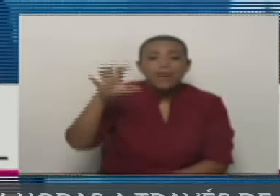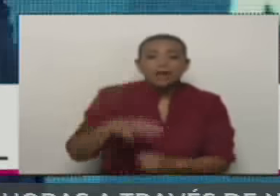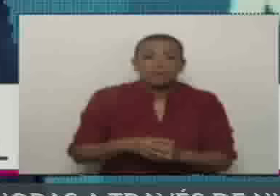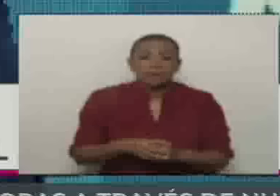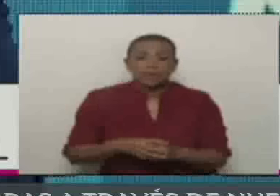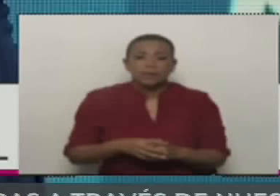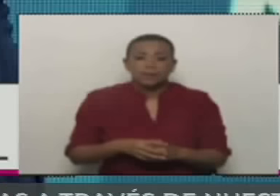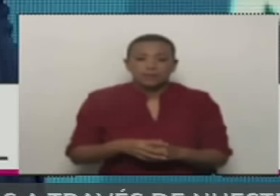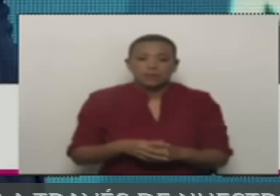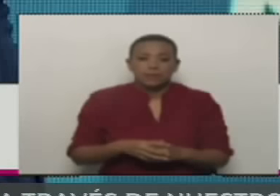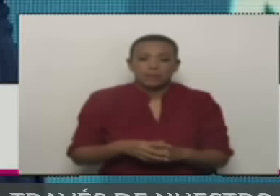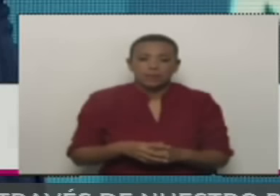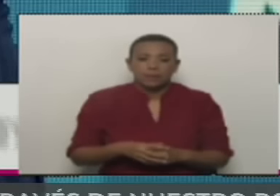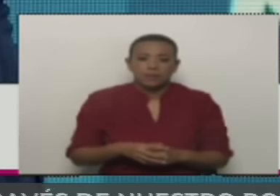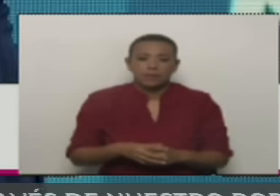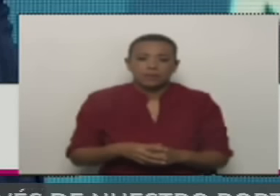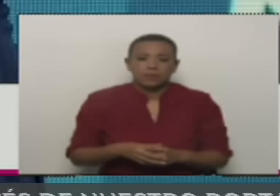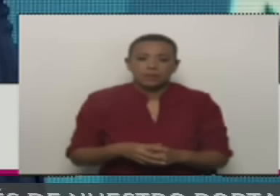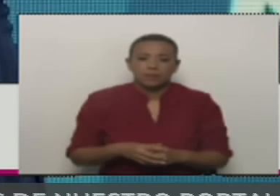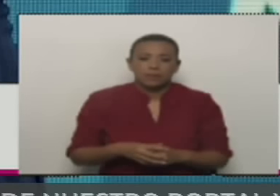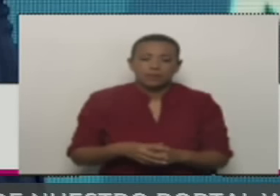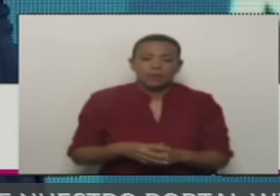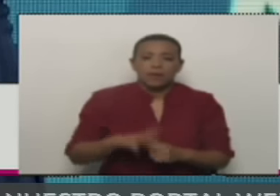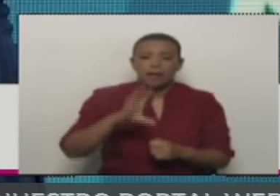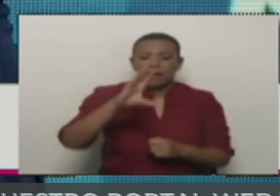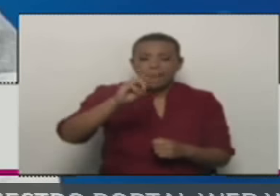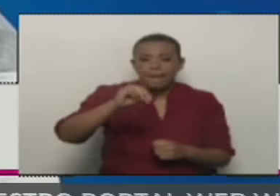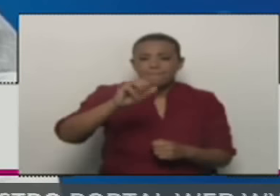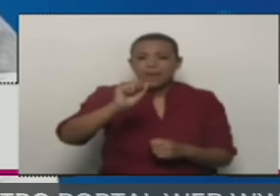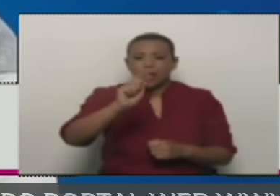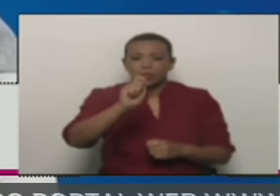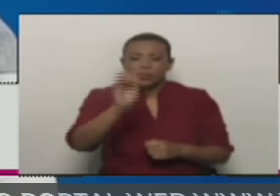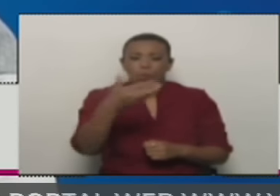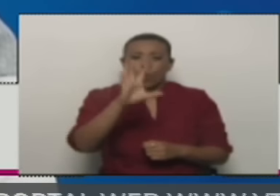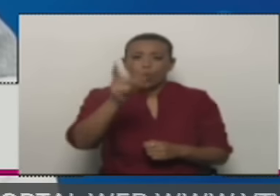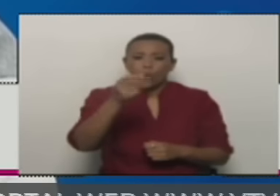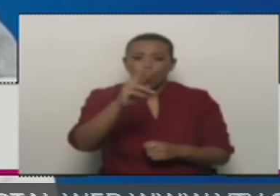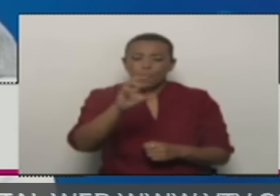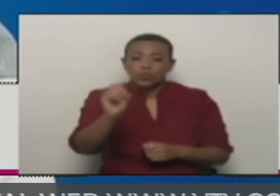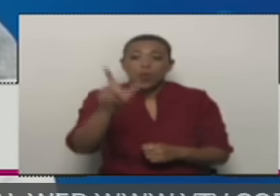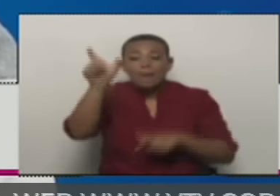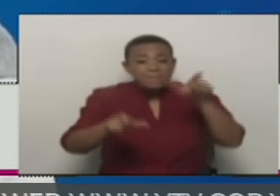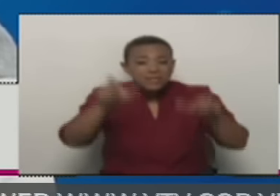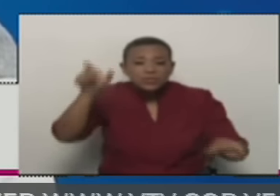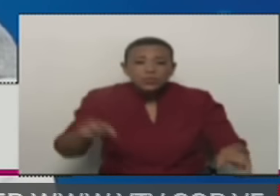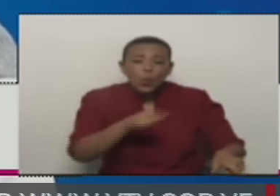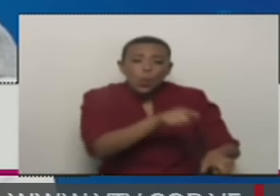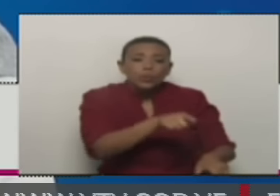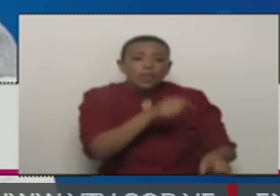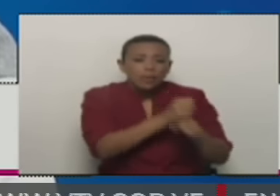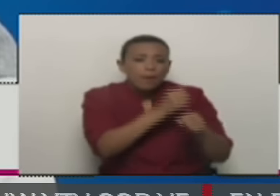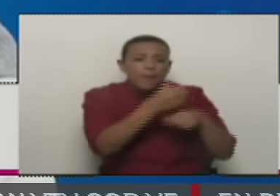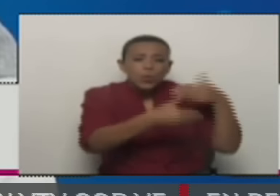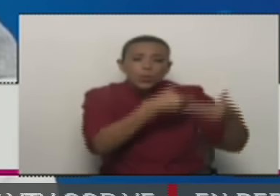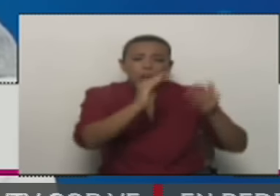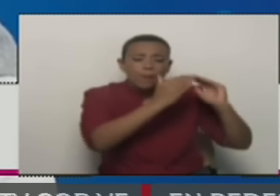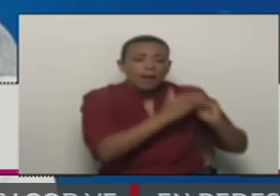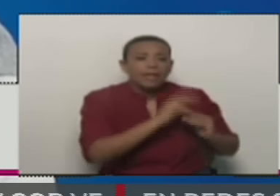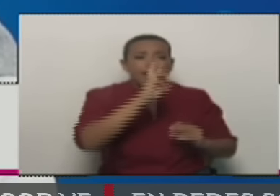Grosso. Mato Grosso. É, assim, a gente tem desenvolvido lá na comuna El